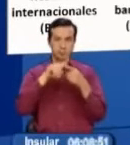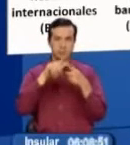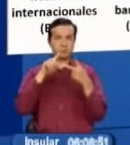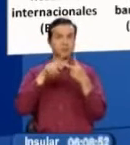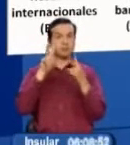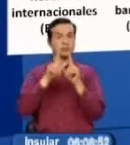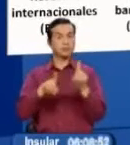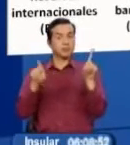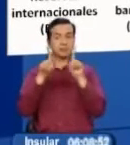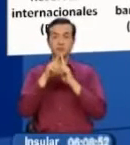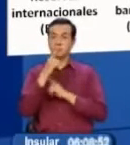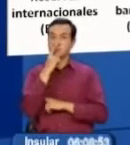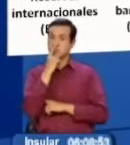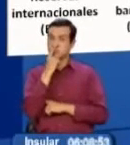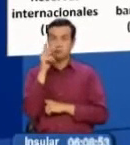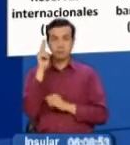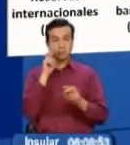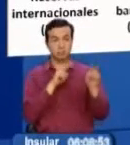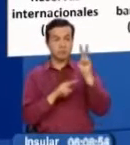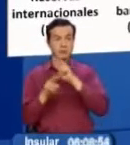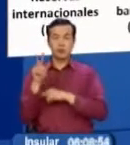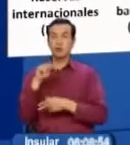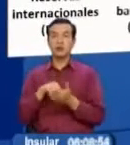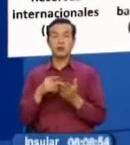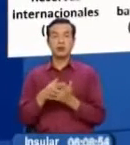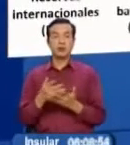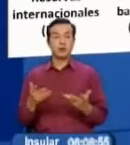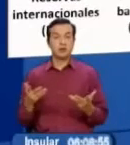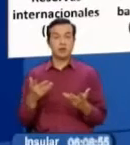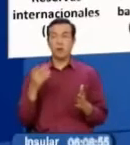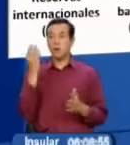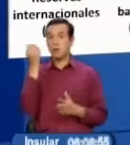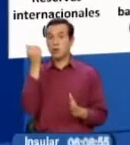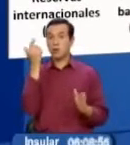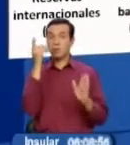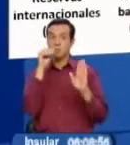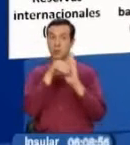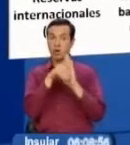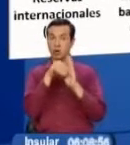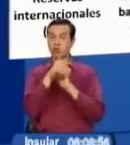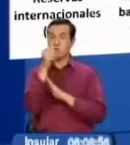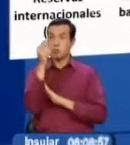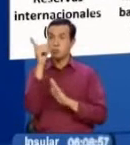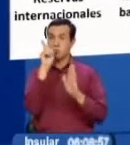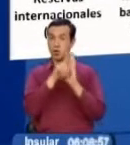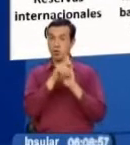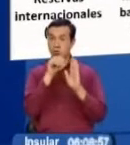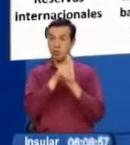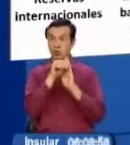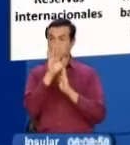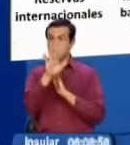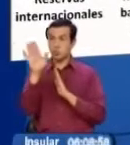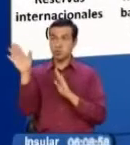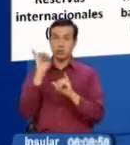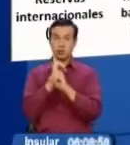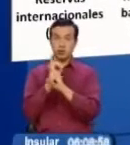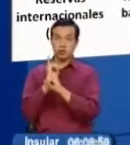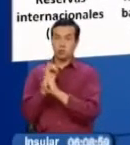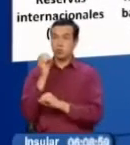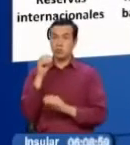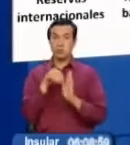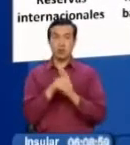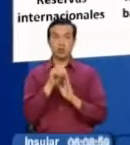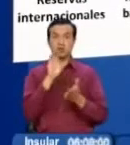dato interesante que puedes observar es que las reservas bancarias, es decir, los depósitos que las instituciones financieras tienen en el